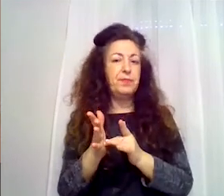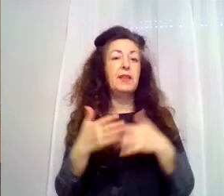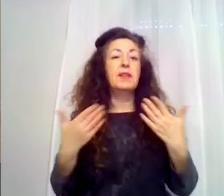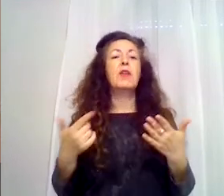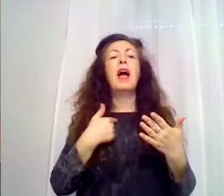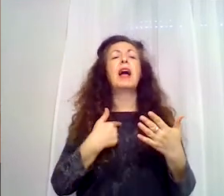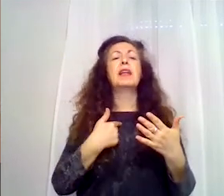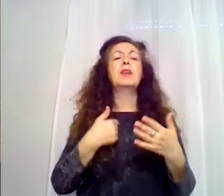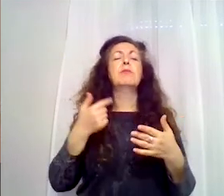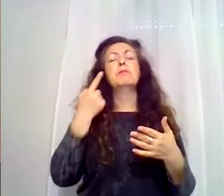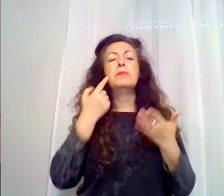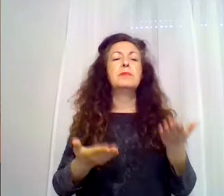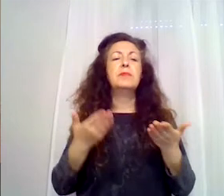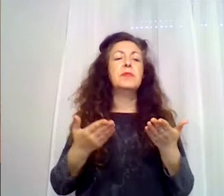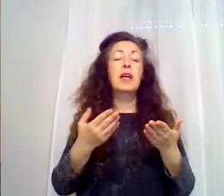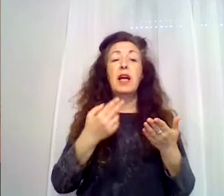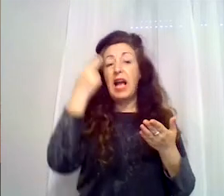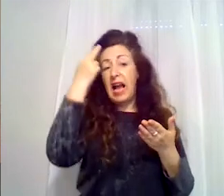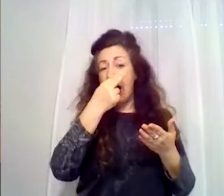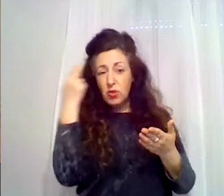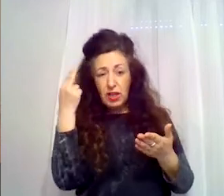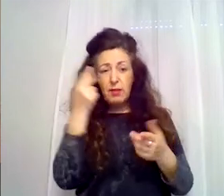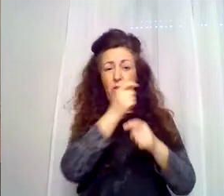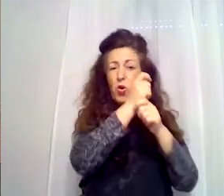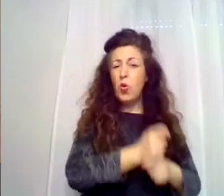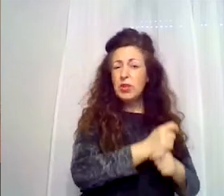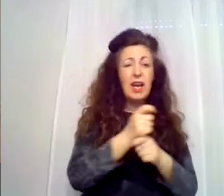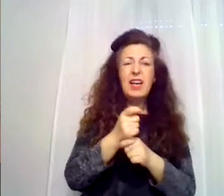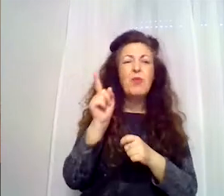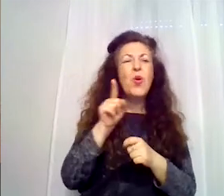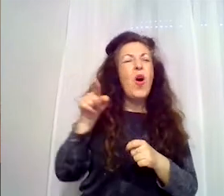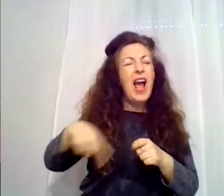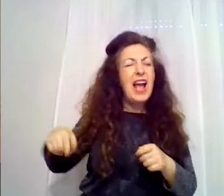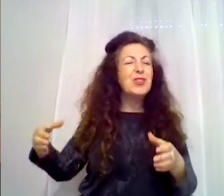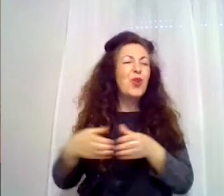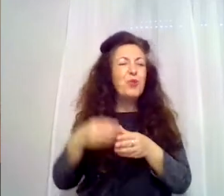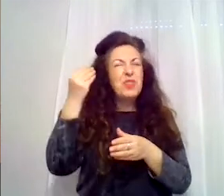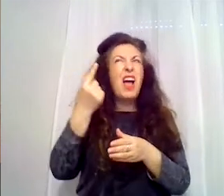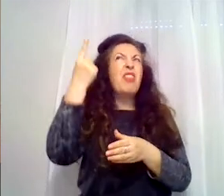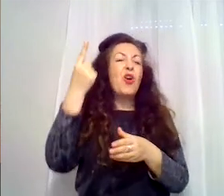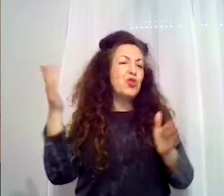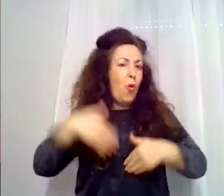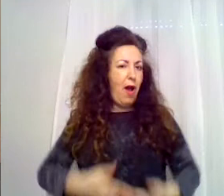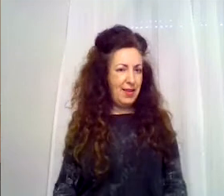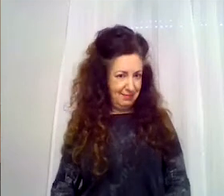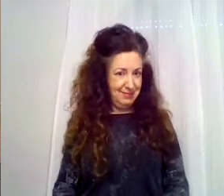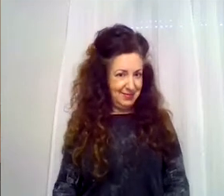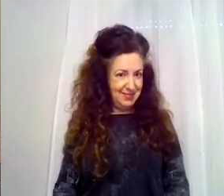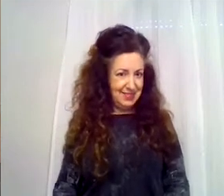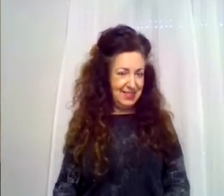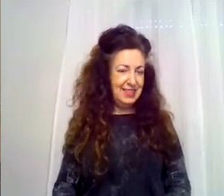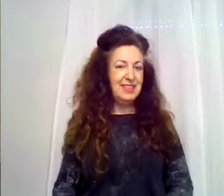ahí se supone que uno de los que participan de ese mundo es Marlowe. Por lo tanto, participa de un mundo de